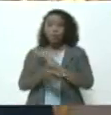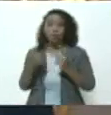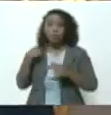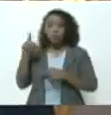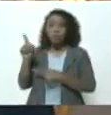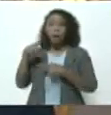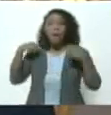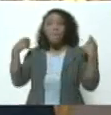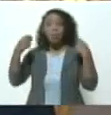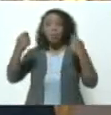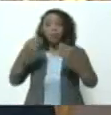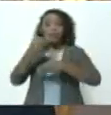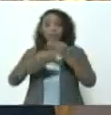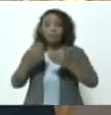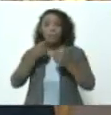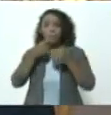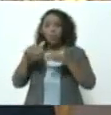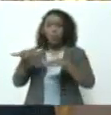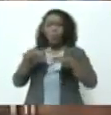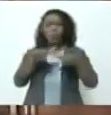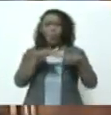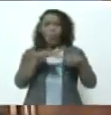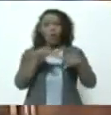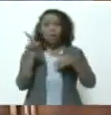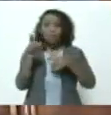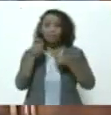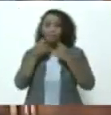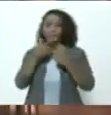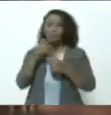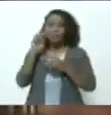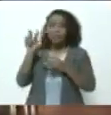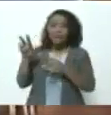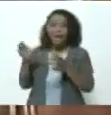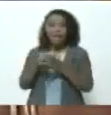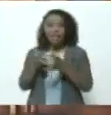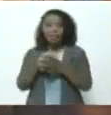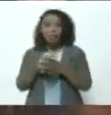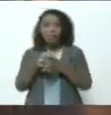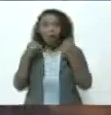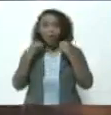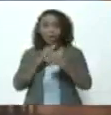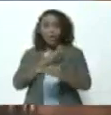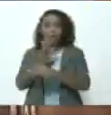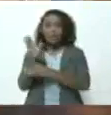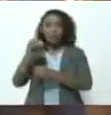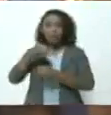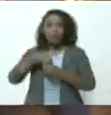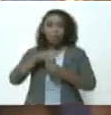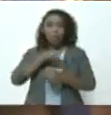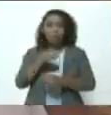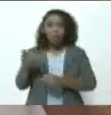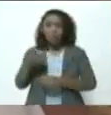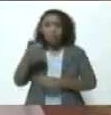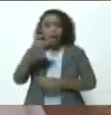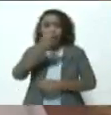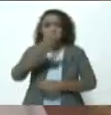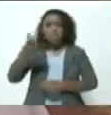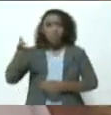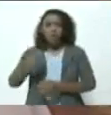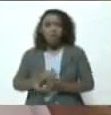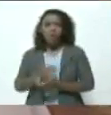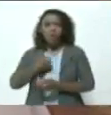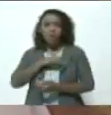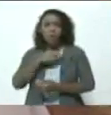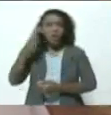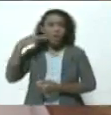en un casting popular, que fue muy hermoso. Fue muy lindo ver a los equipos de casting ir al interior a buscar a la gente. Nuestro